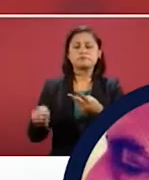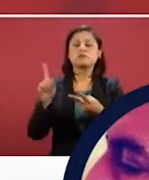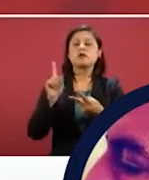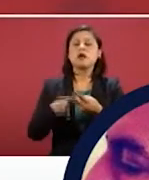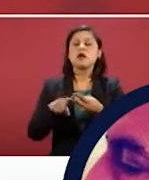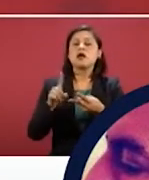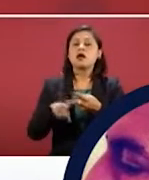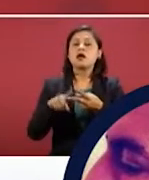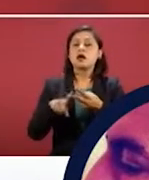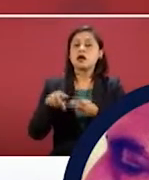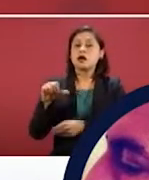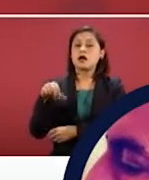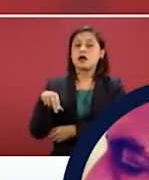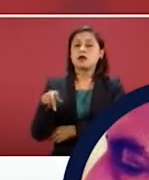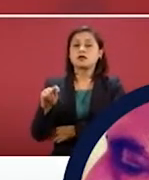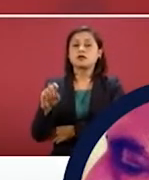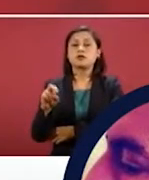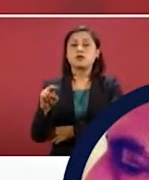de los